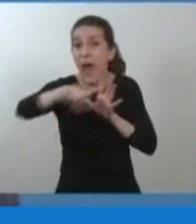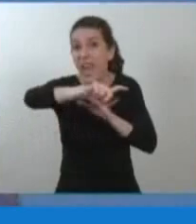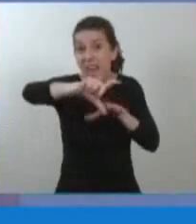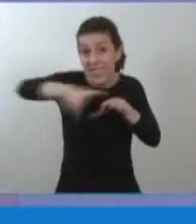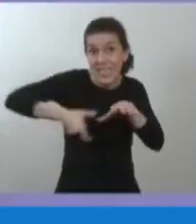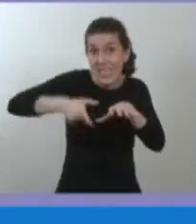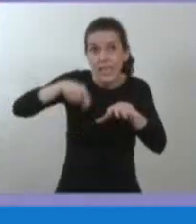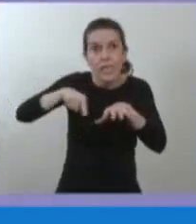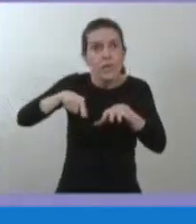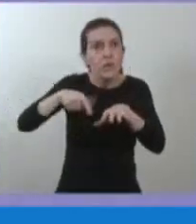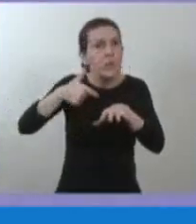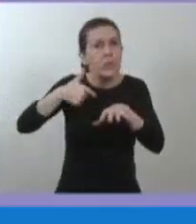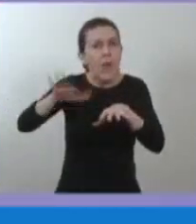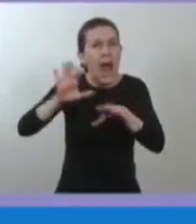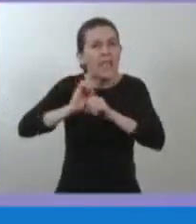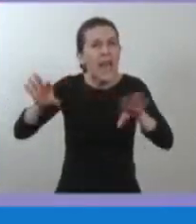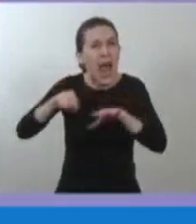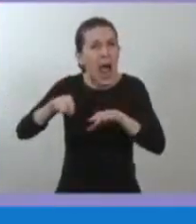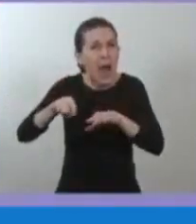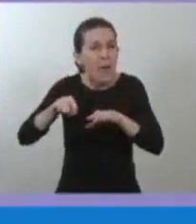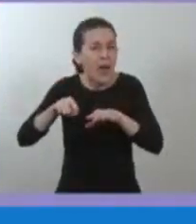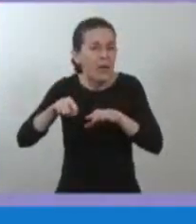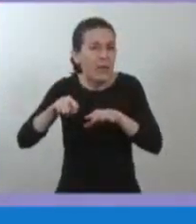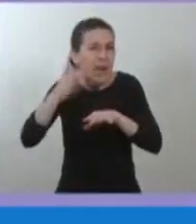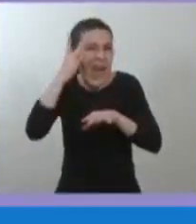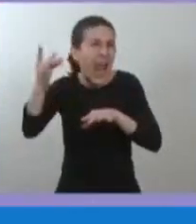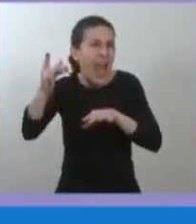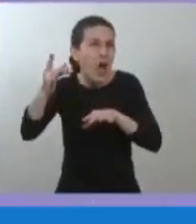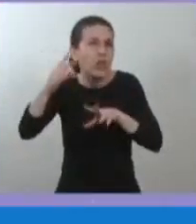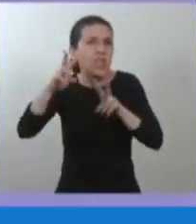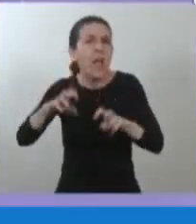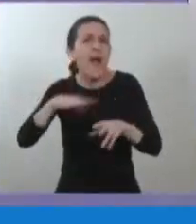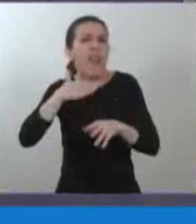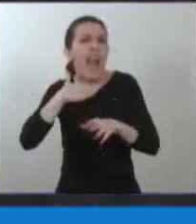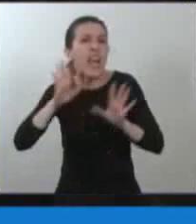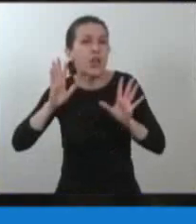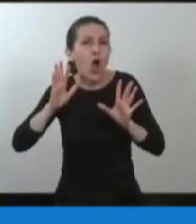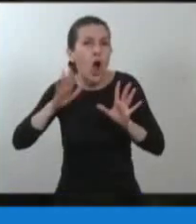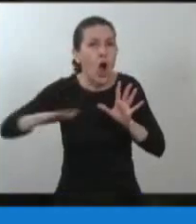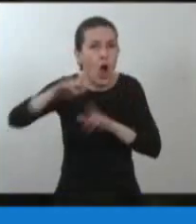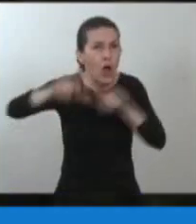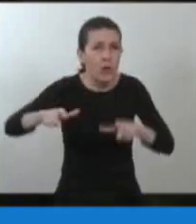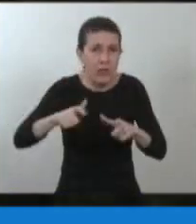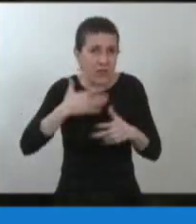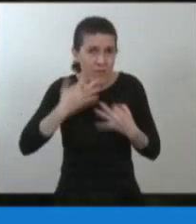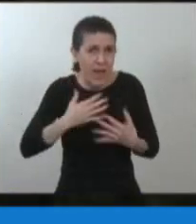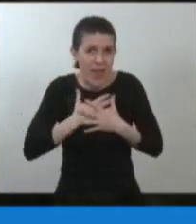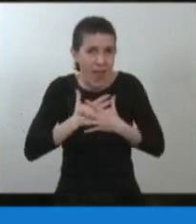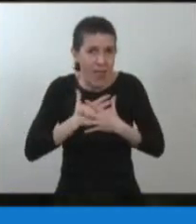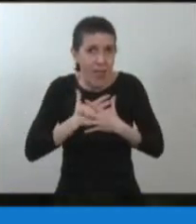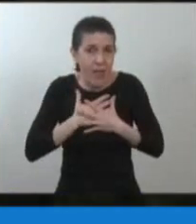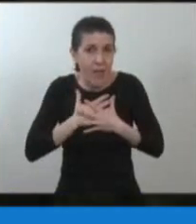el problema mayor del delito digámoslo francamente